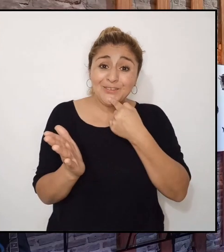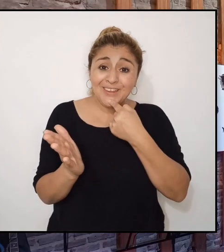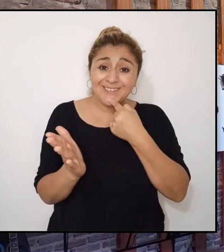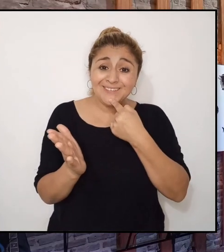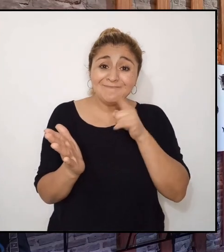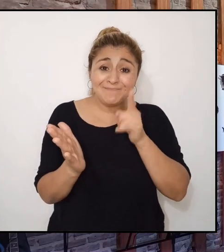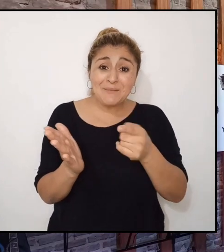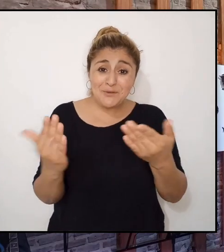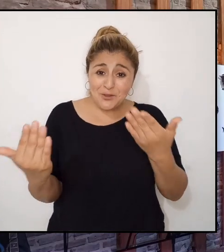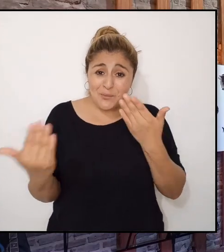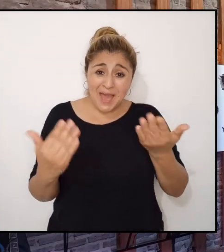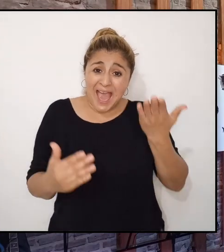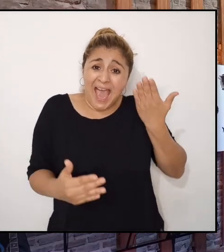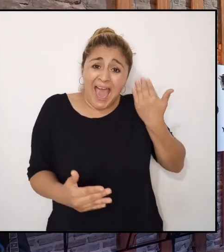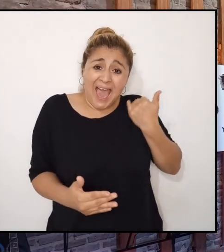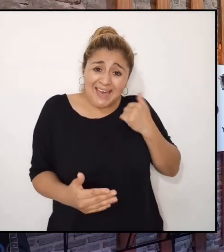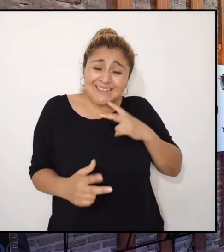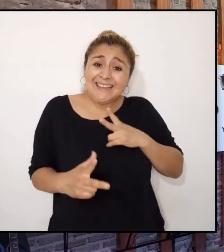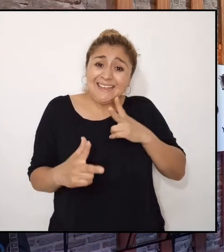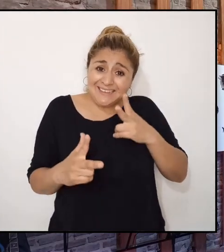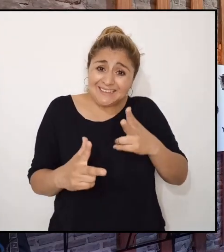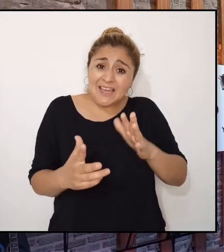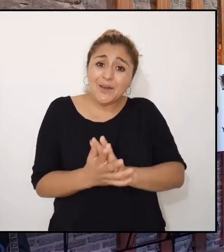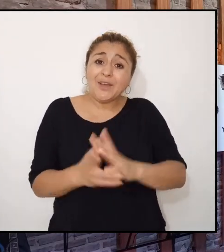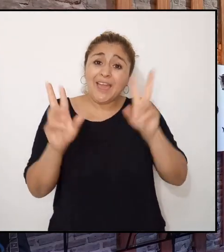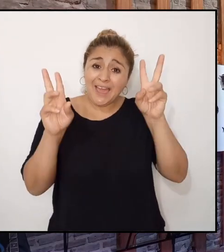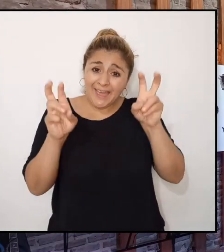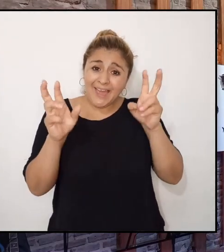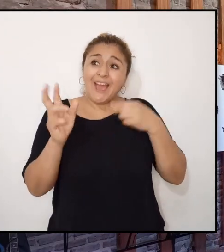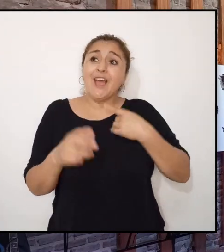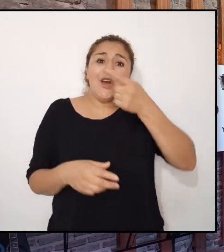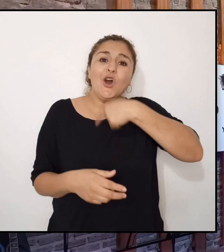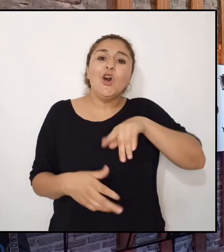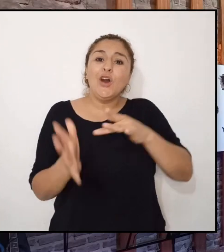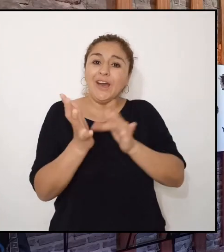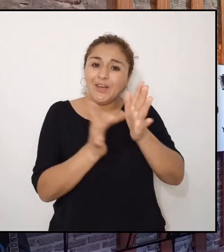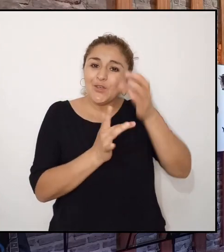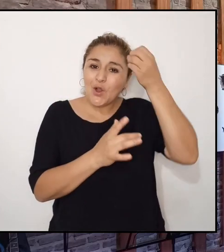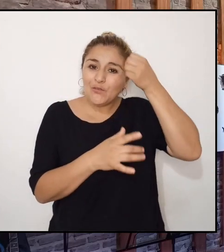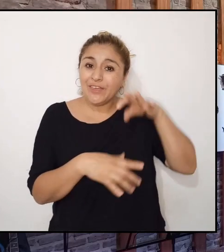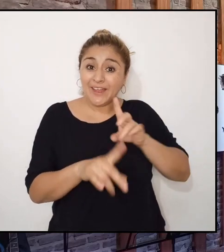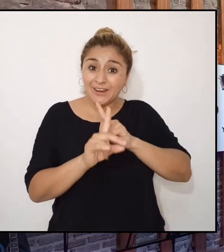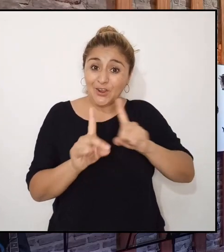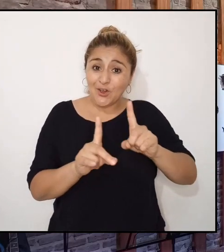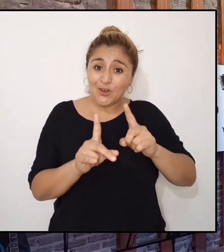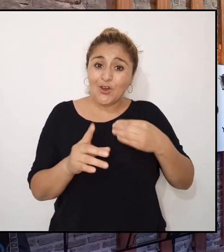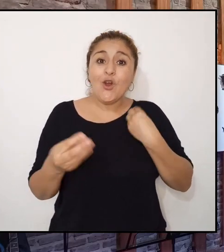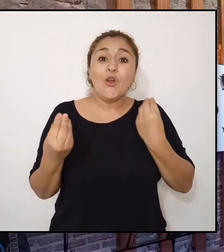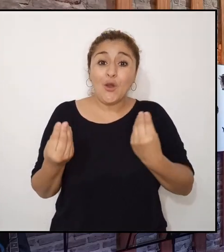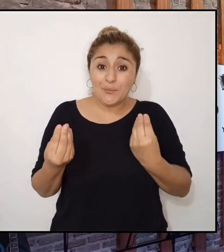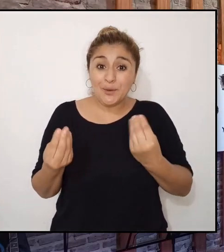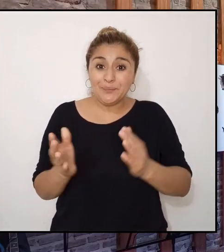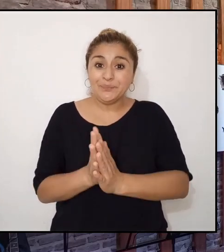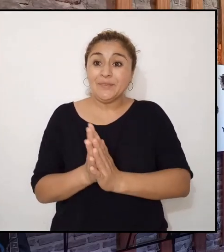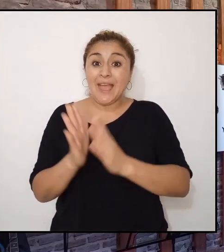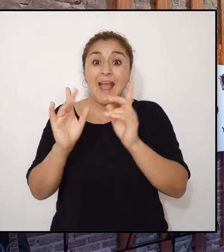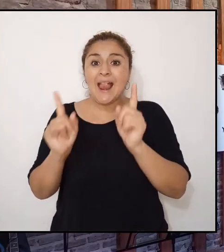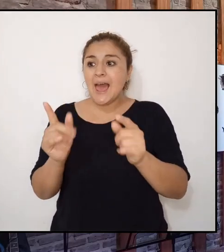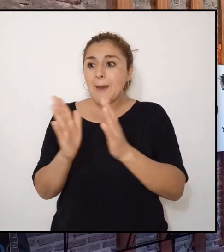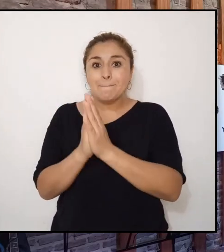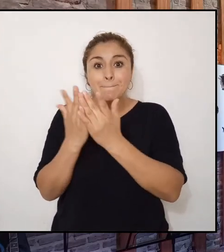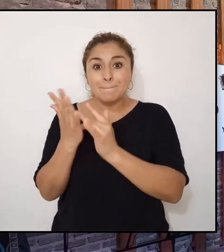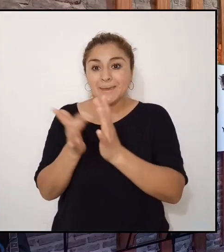Jesús significa no nos olvidemos de la palabra de Dios. De la importancia de